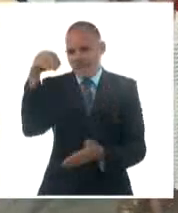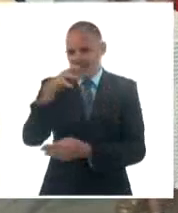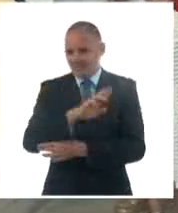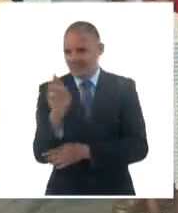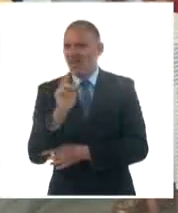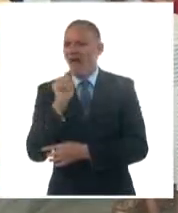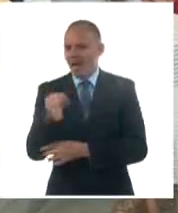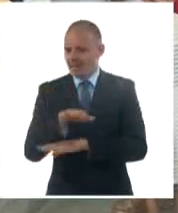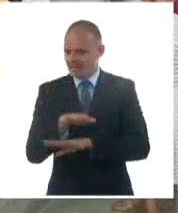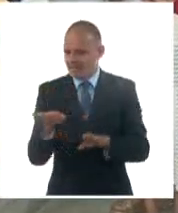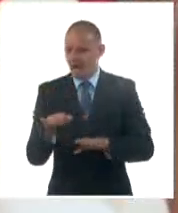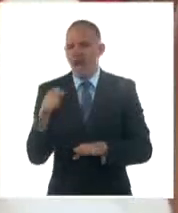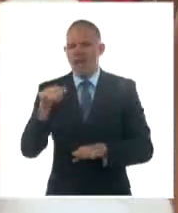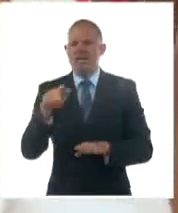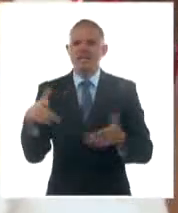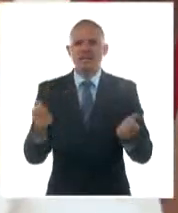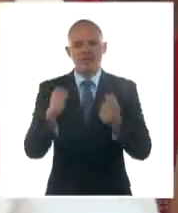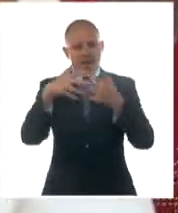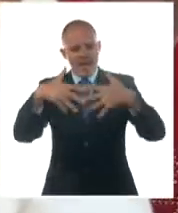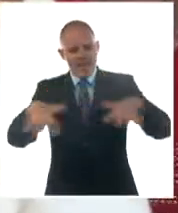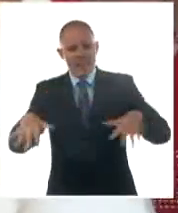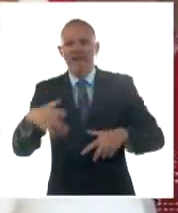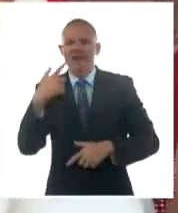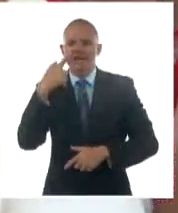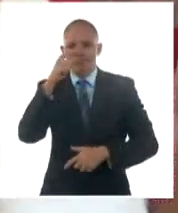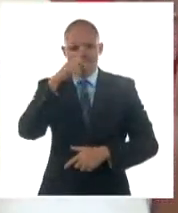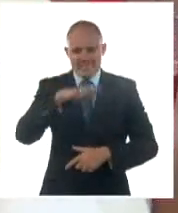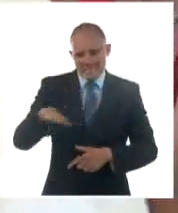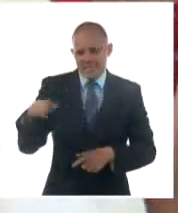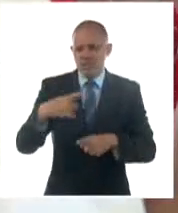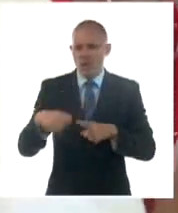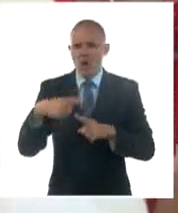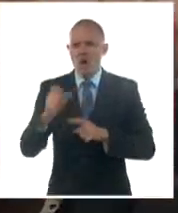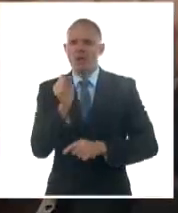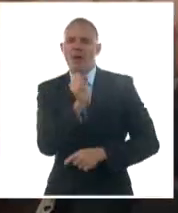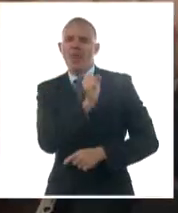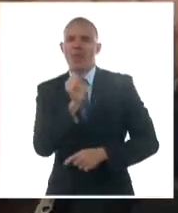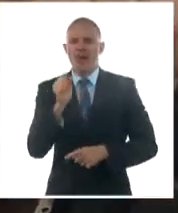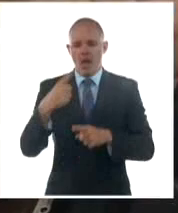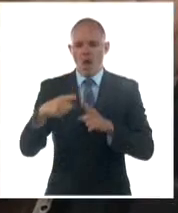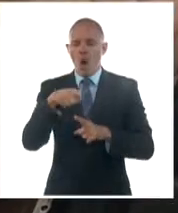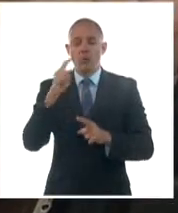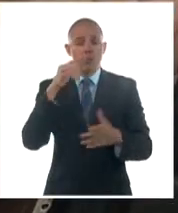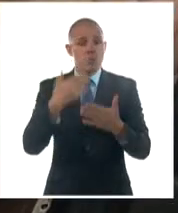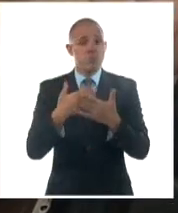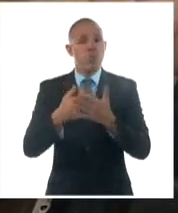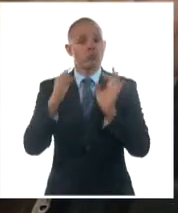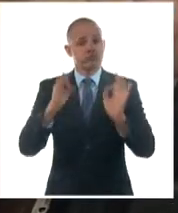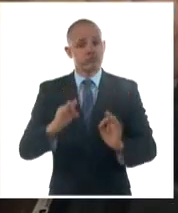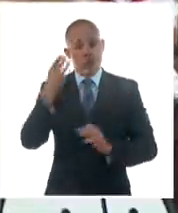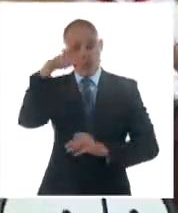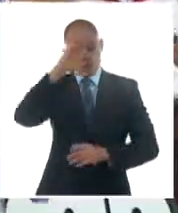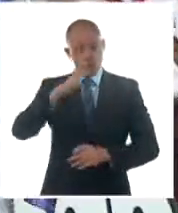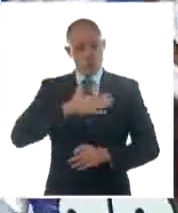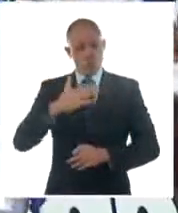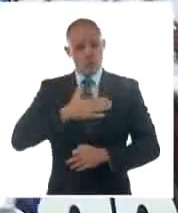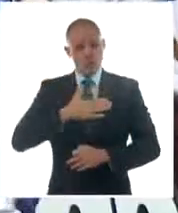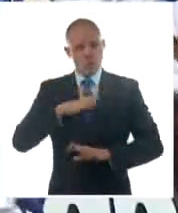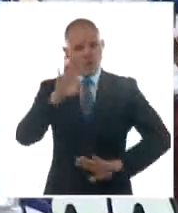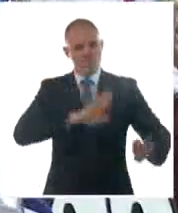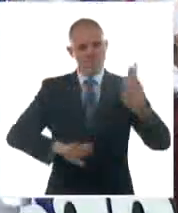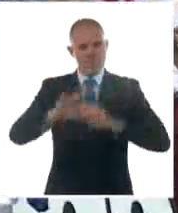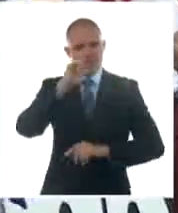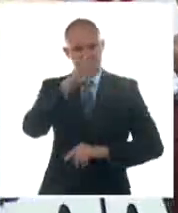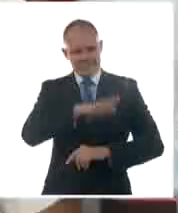tuvo lugar el acto nacional para niñas y niños para visualizar el compromiso de Cuba en la defensa de la eliminación de la